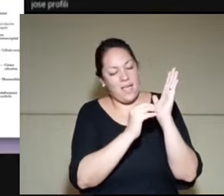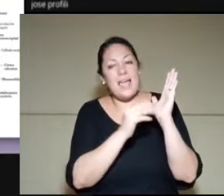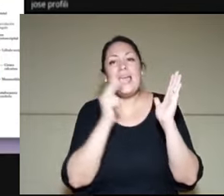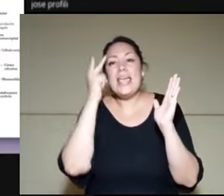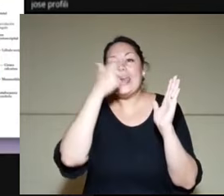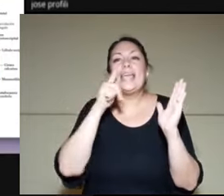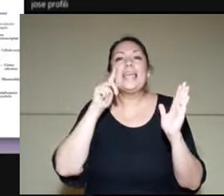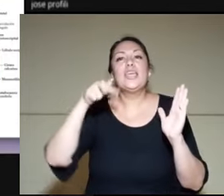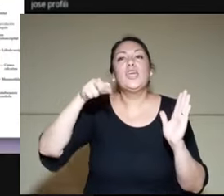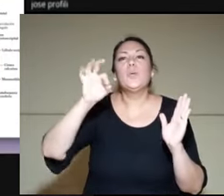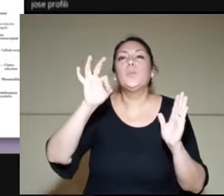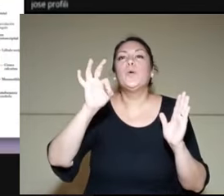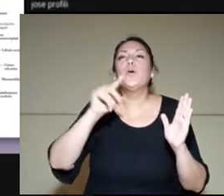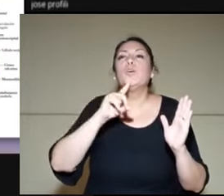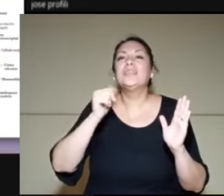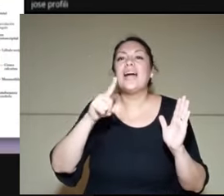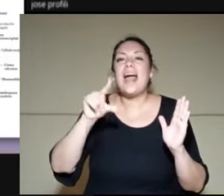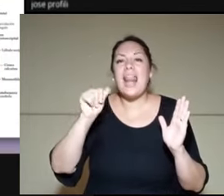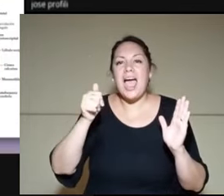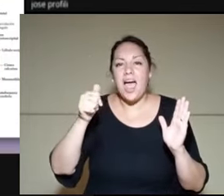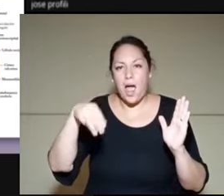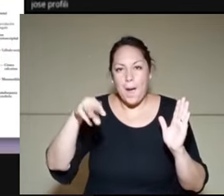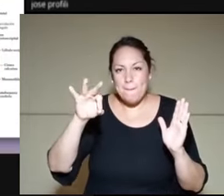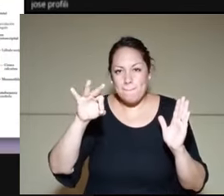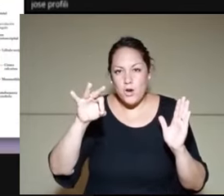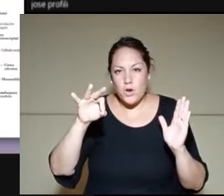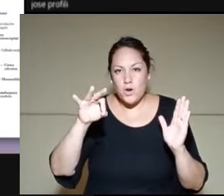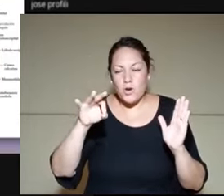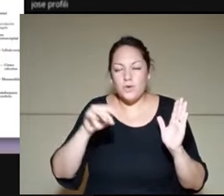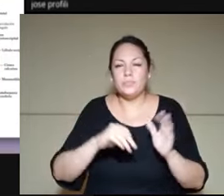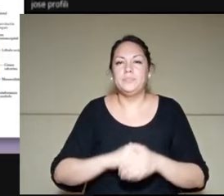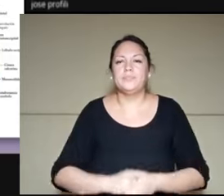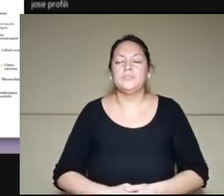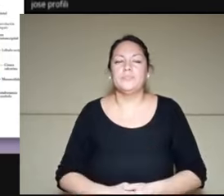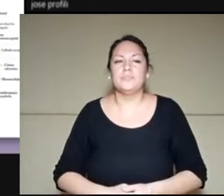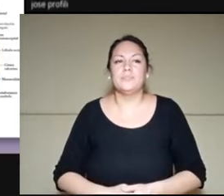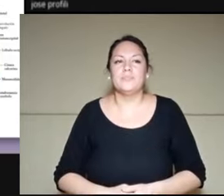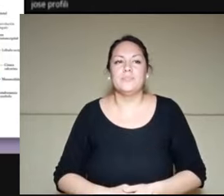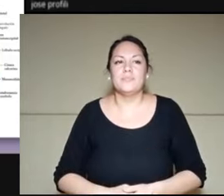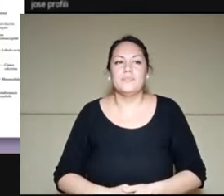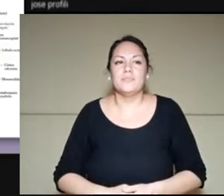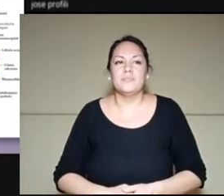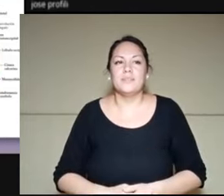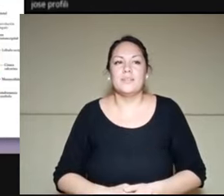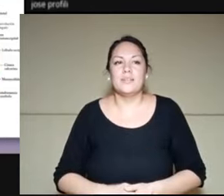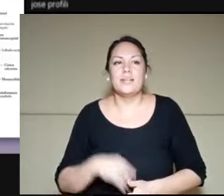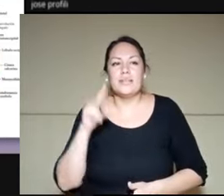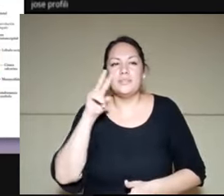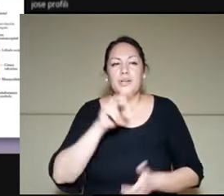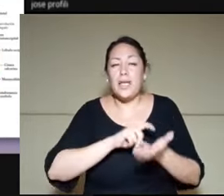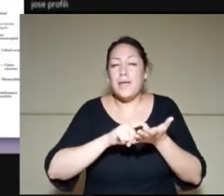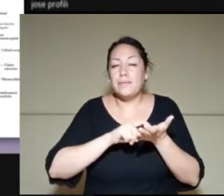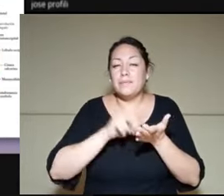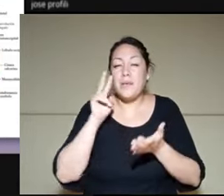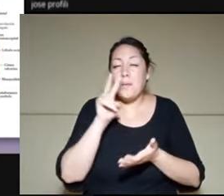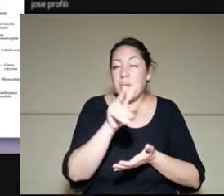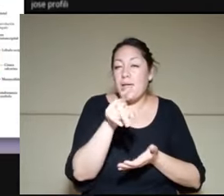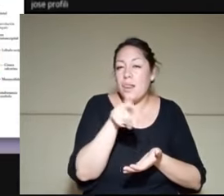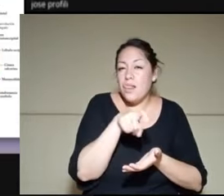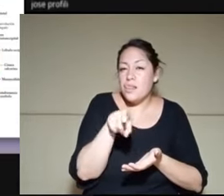tálamo, abajo del tálamo, el hipotálamo, hipo abajo, hipotálamo, tálamo, hipotálamo, y esto que cuelga